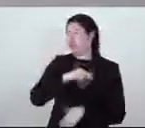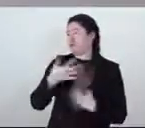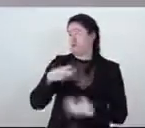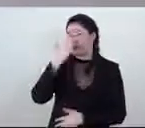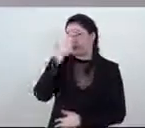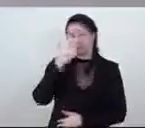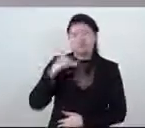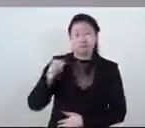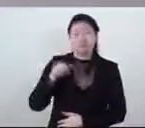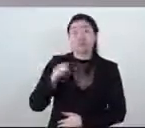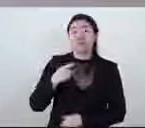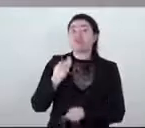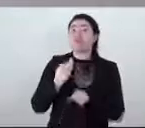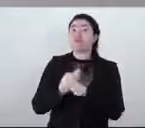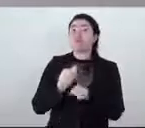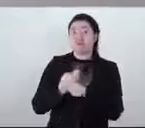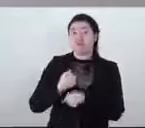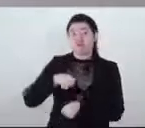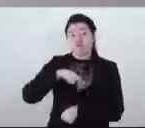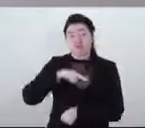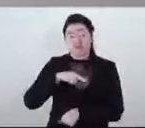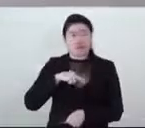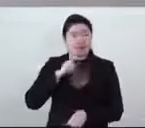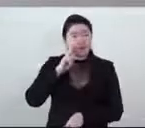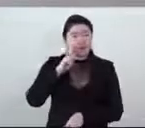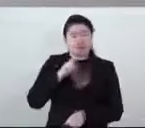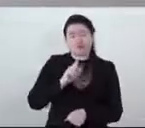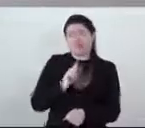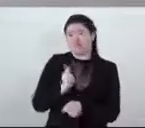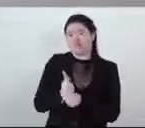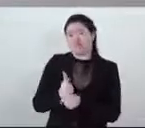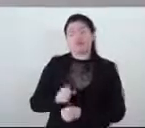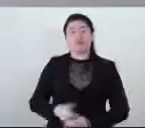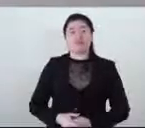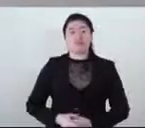hasta la fecha y lo que hemos observado.